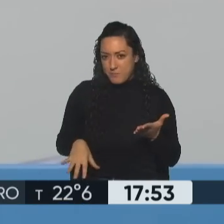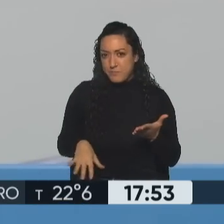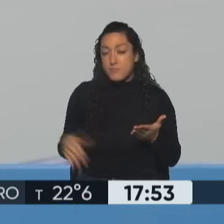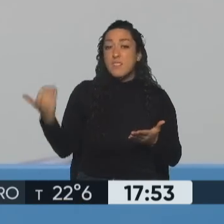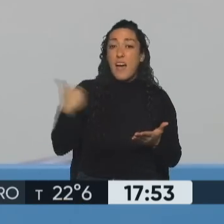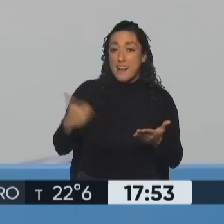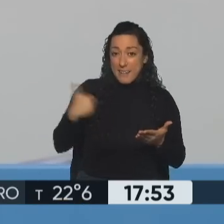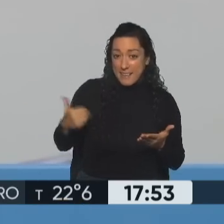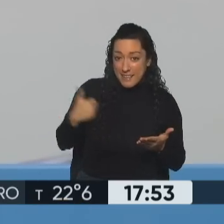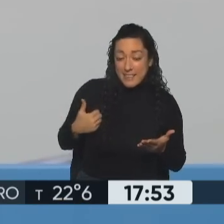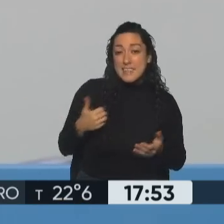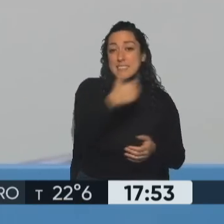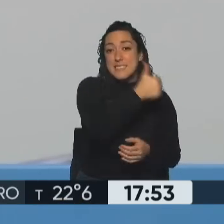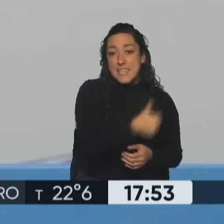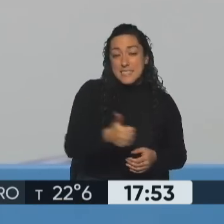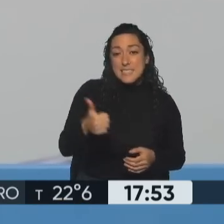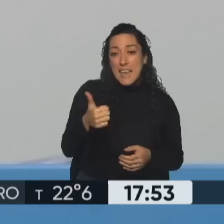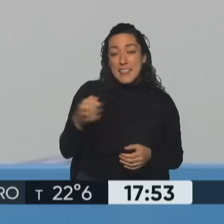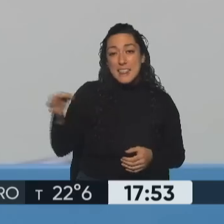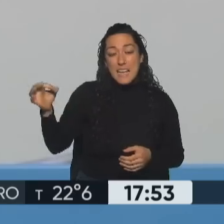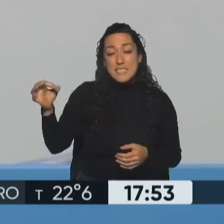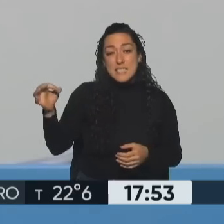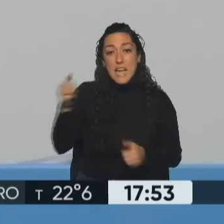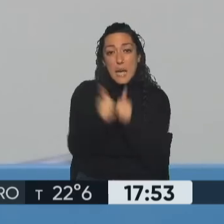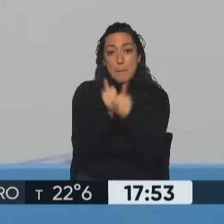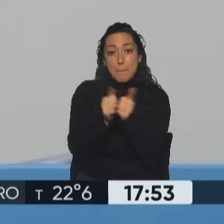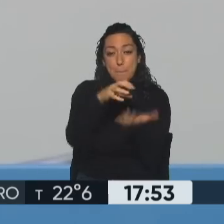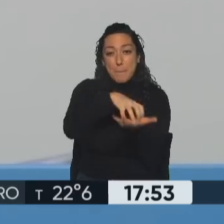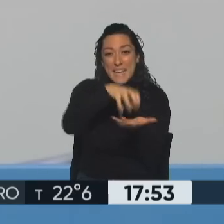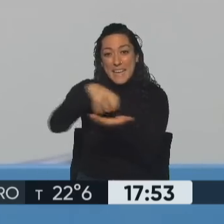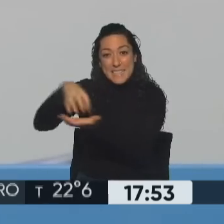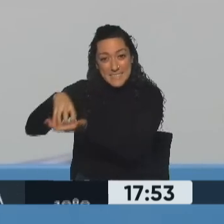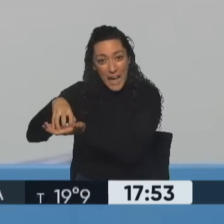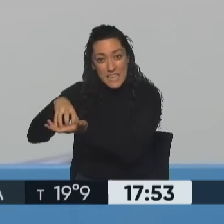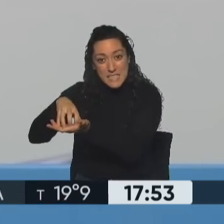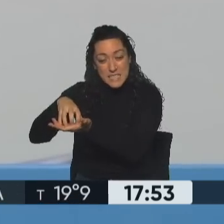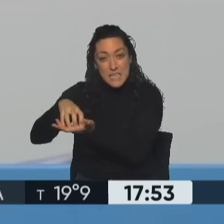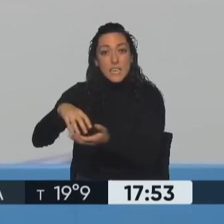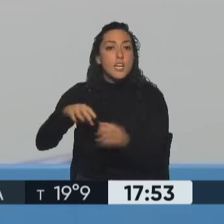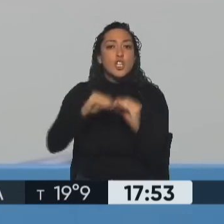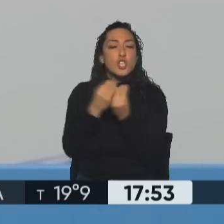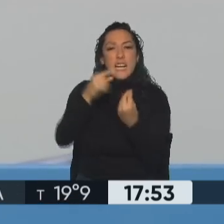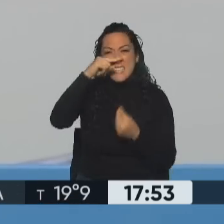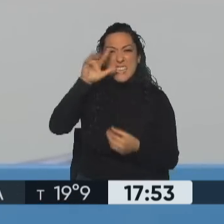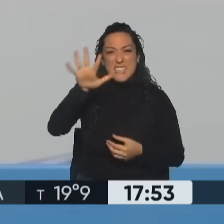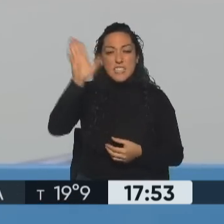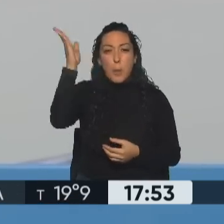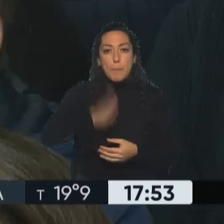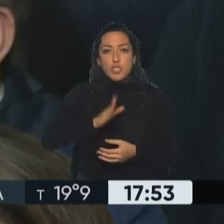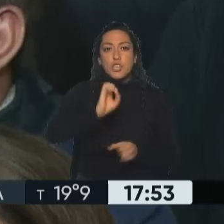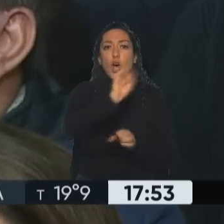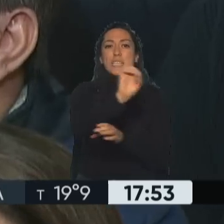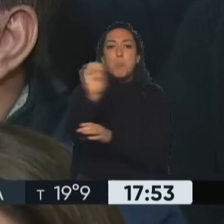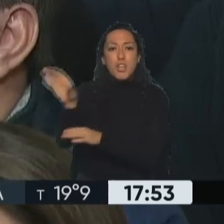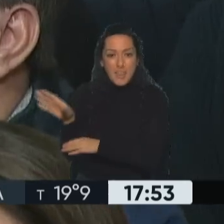la Argentina 600 empresas explican el 75% de las